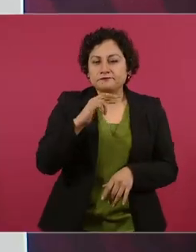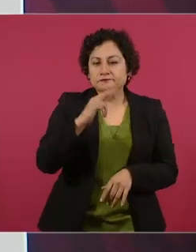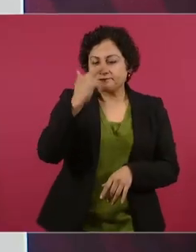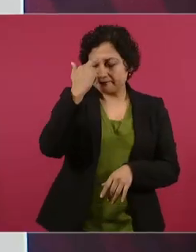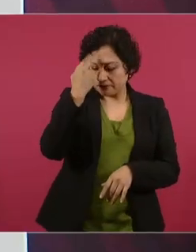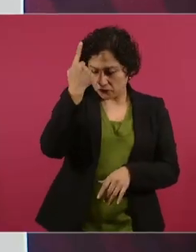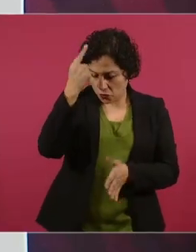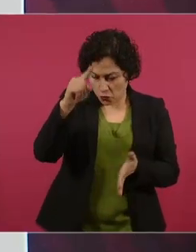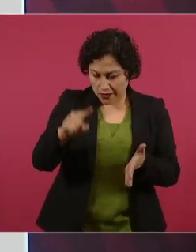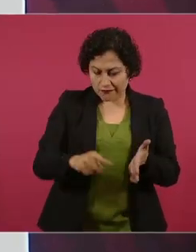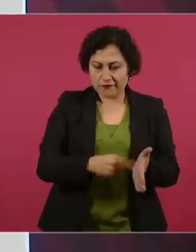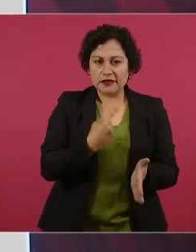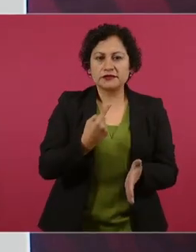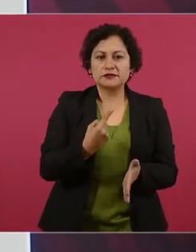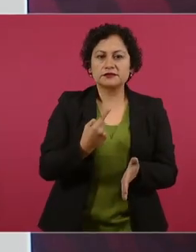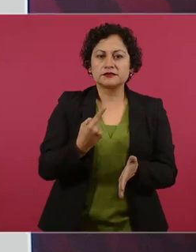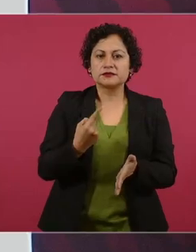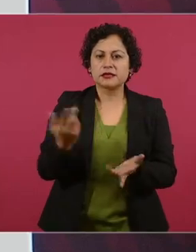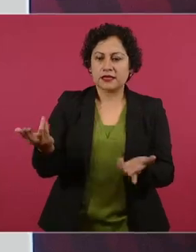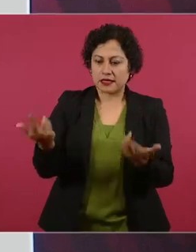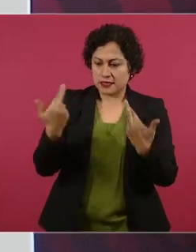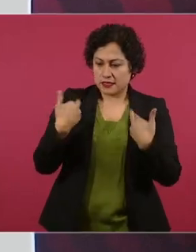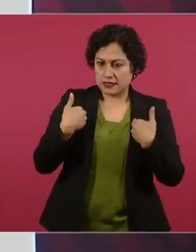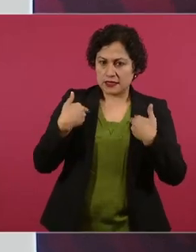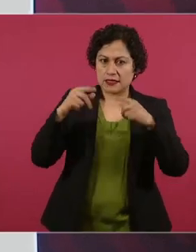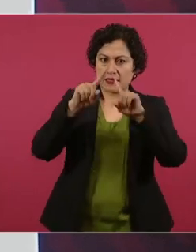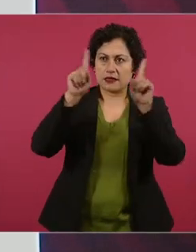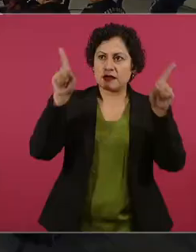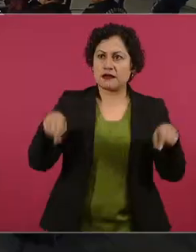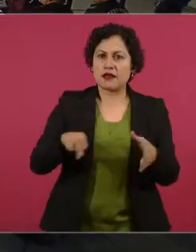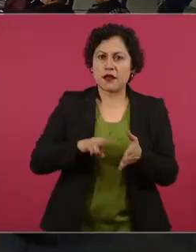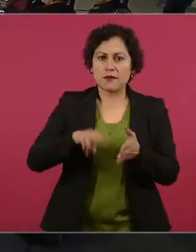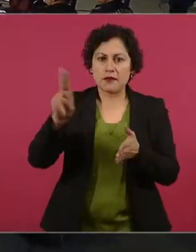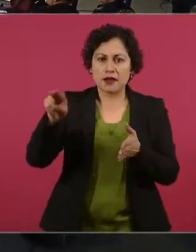regaló una pintura, a ver si no te la manda ahí,